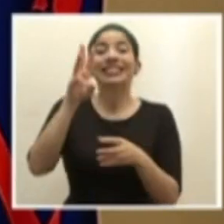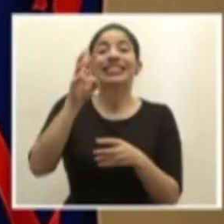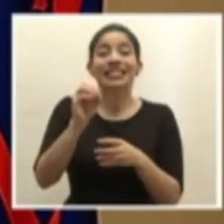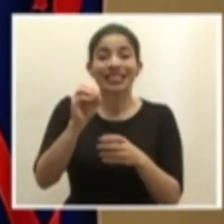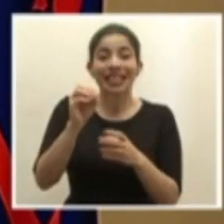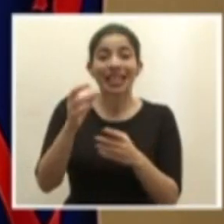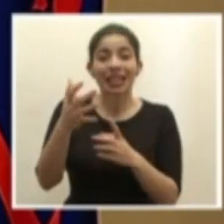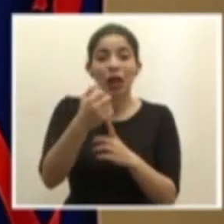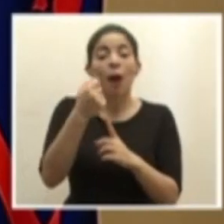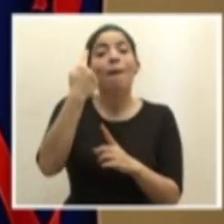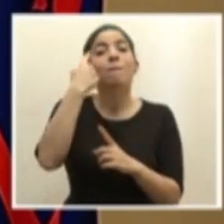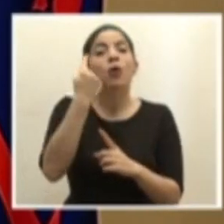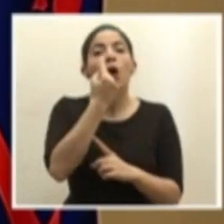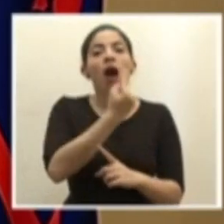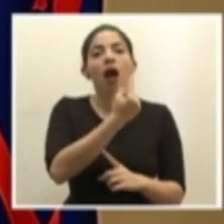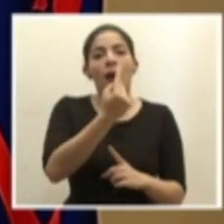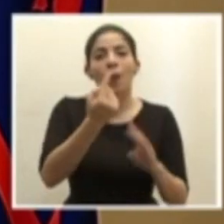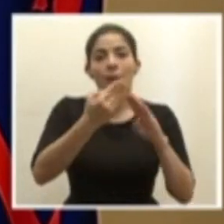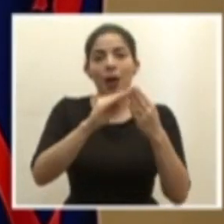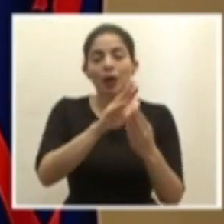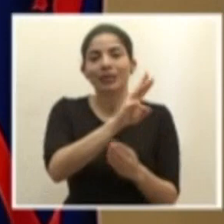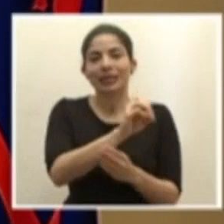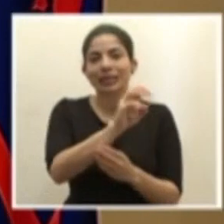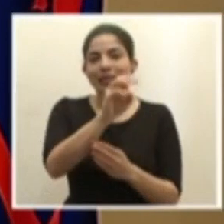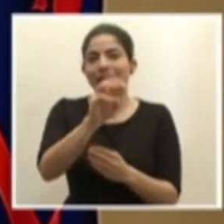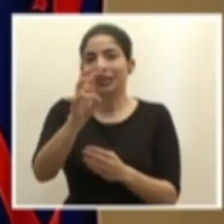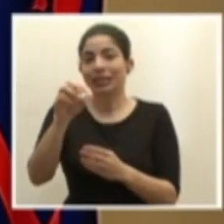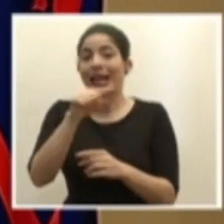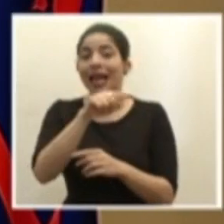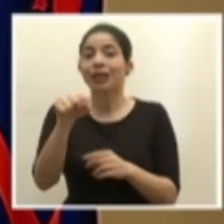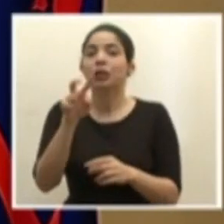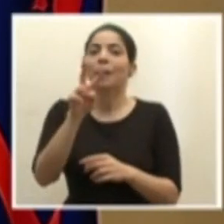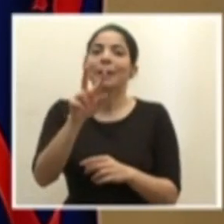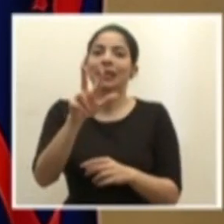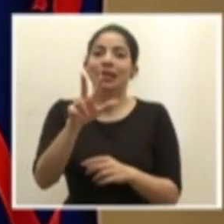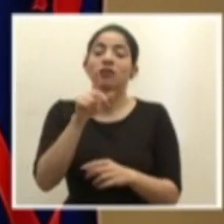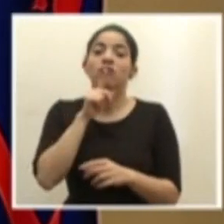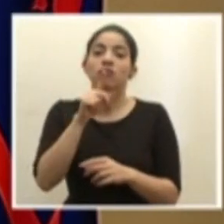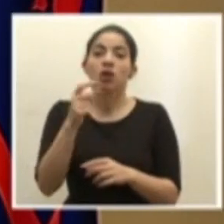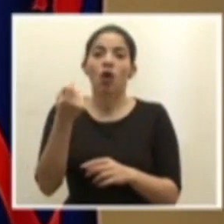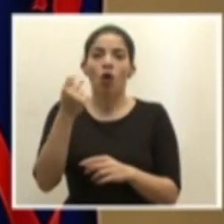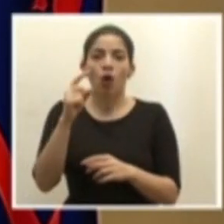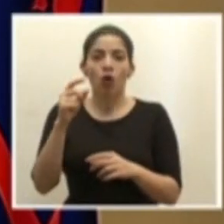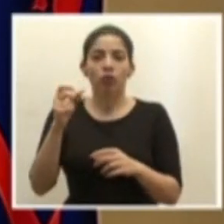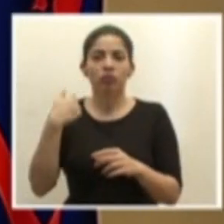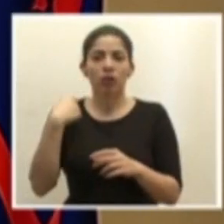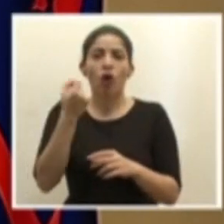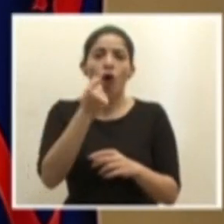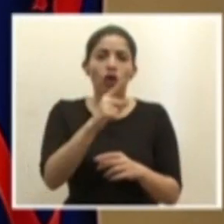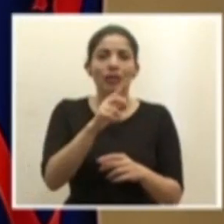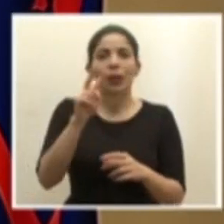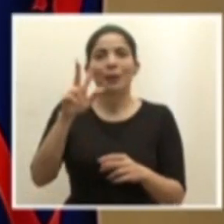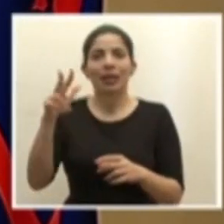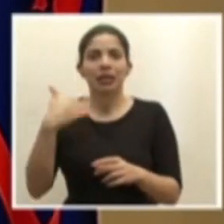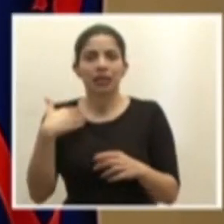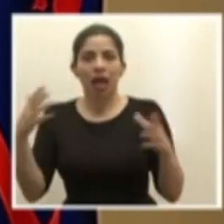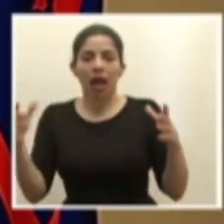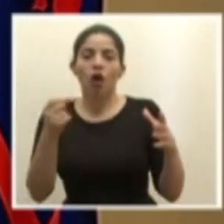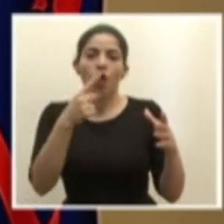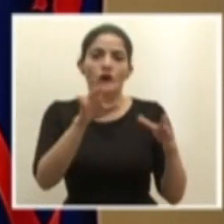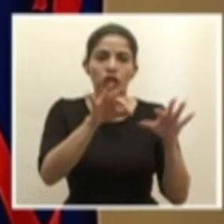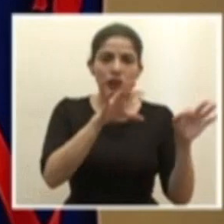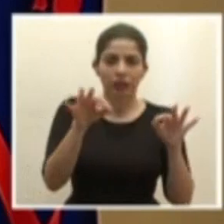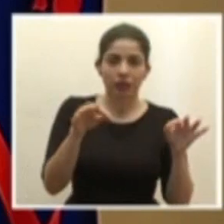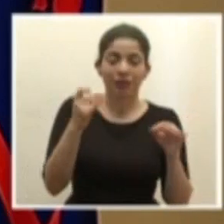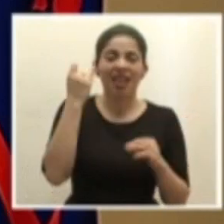barrio. Estos son 23 de los 111 barrios que existen en el cantón. La idea para este